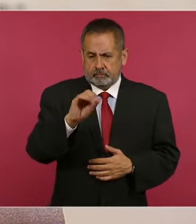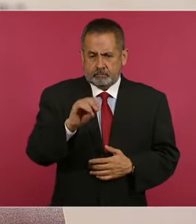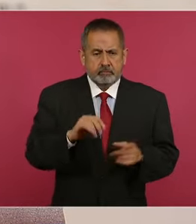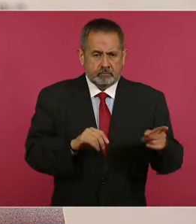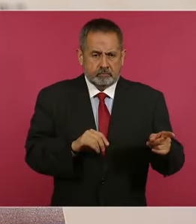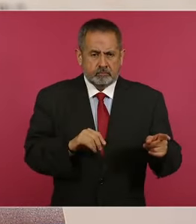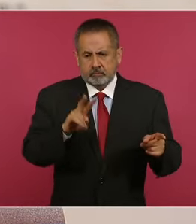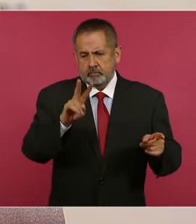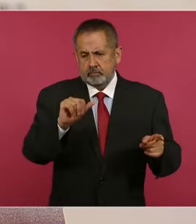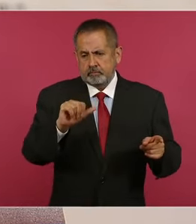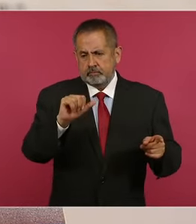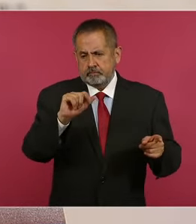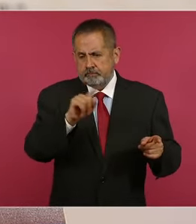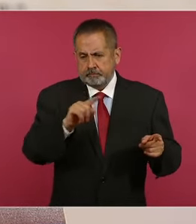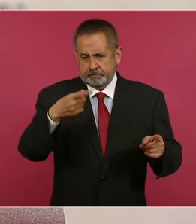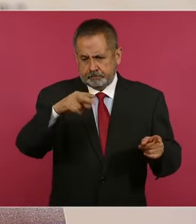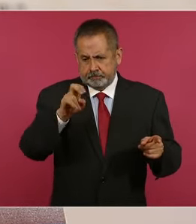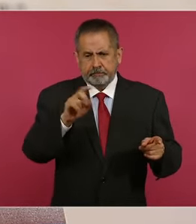Vázquez,